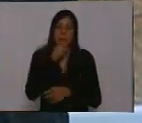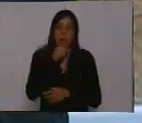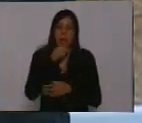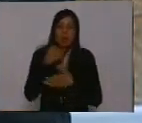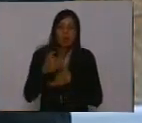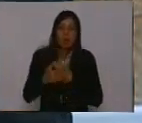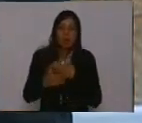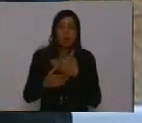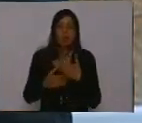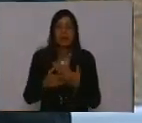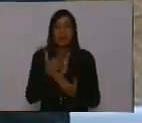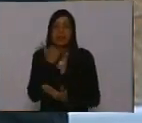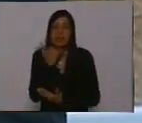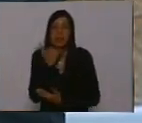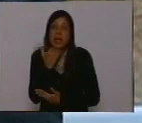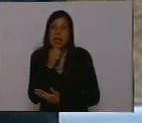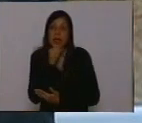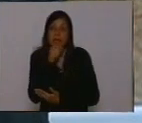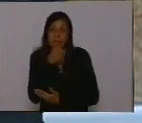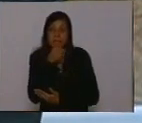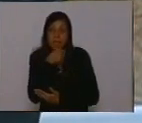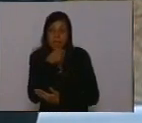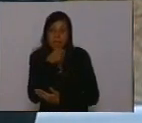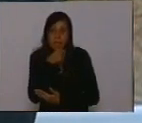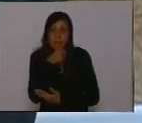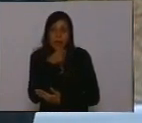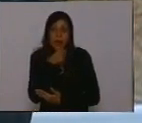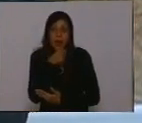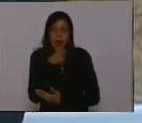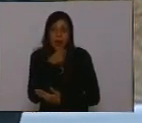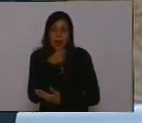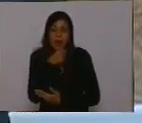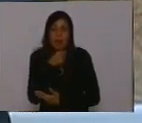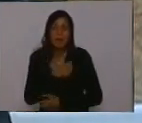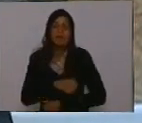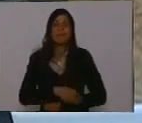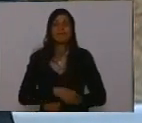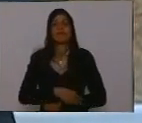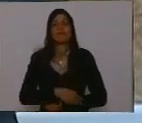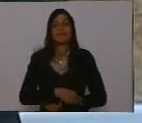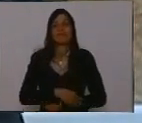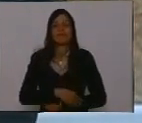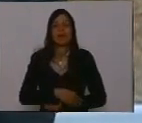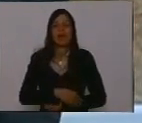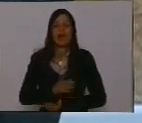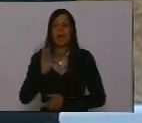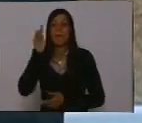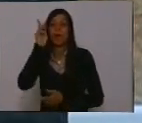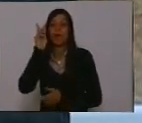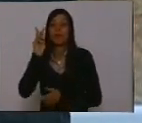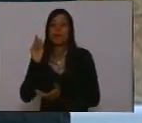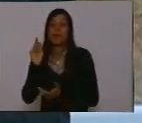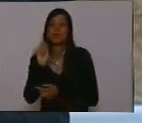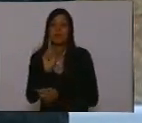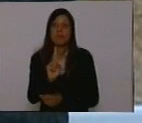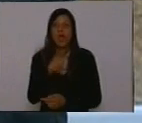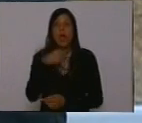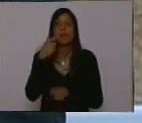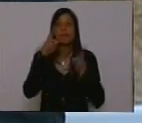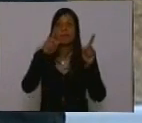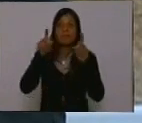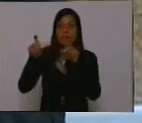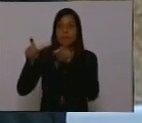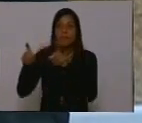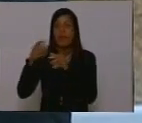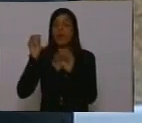profundidad, cuando vamos a la cátedra, pedimos a nuestros alumnos, al